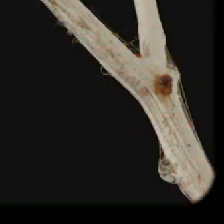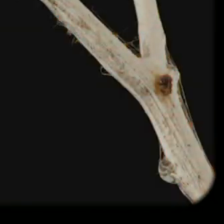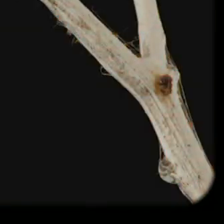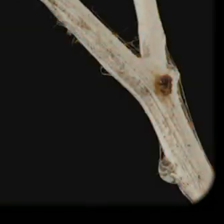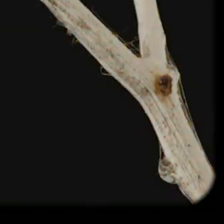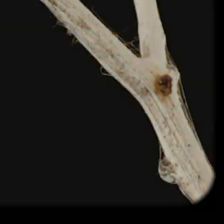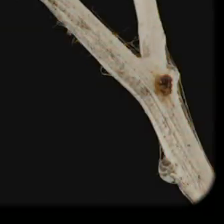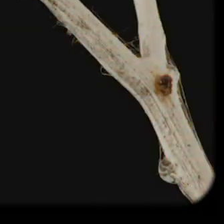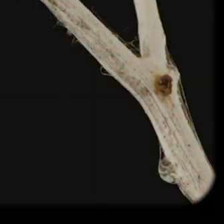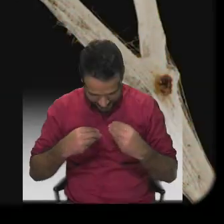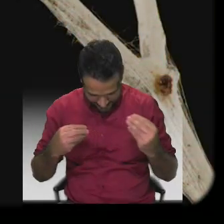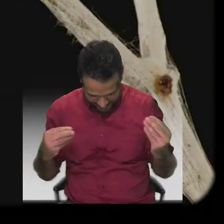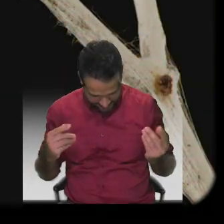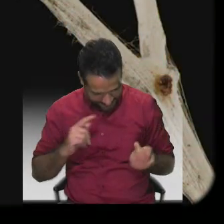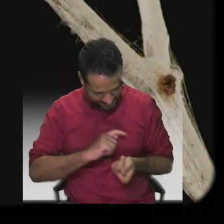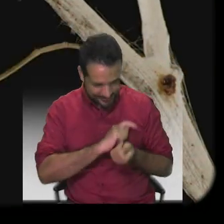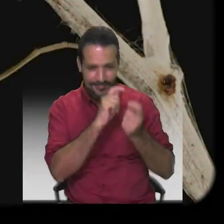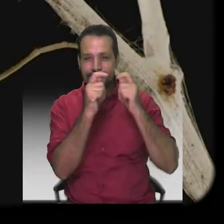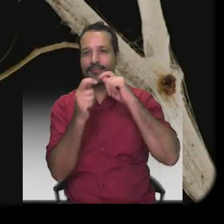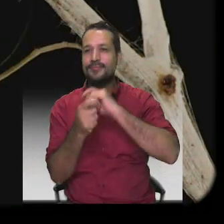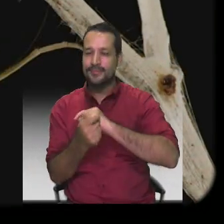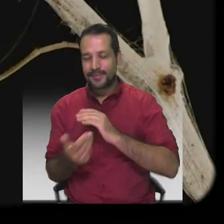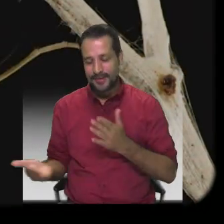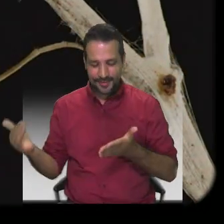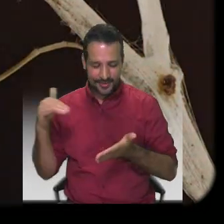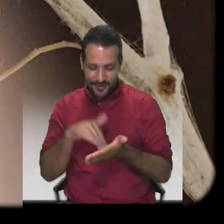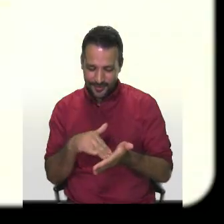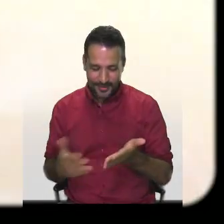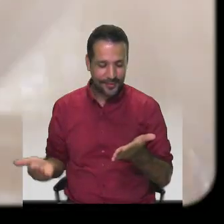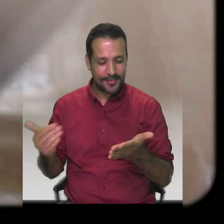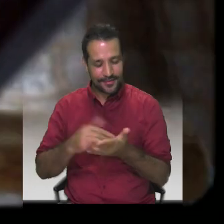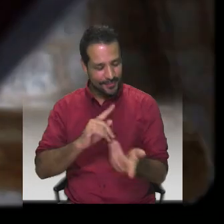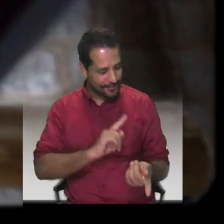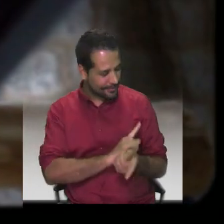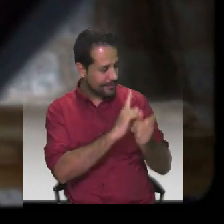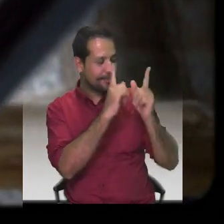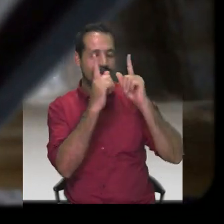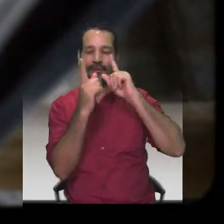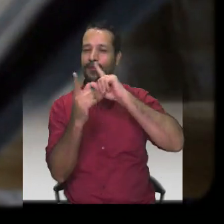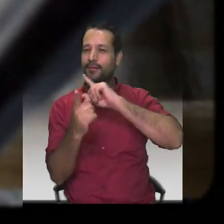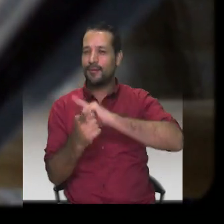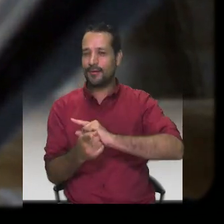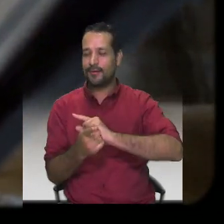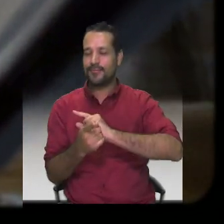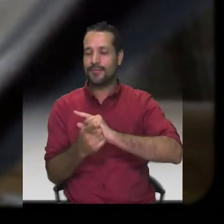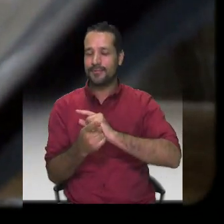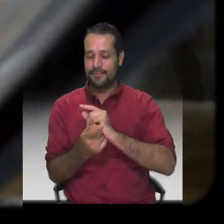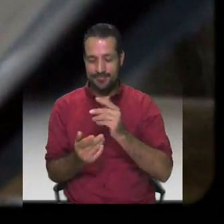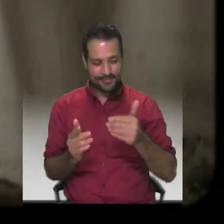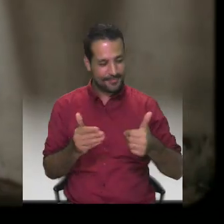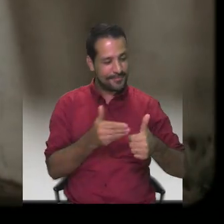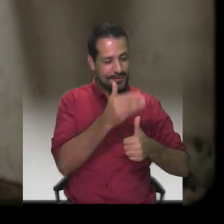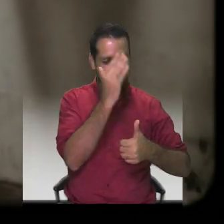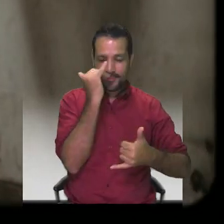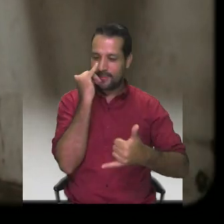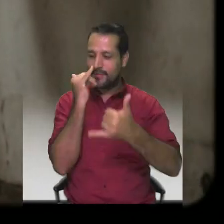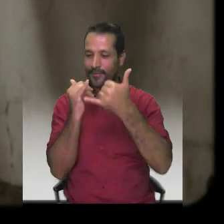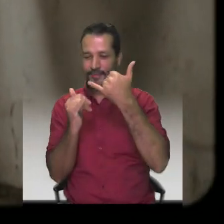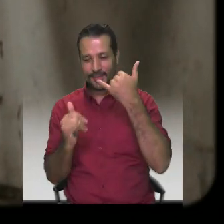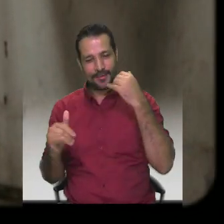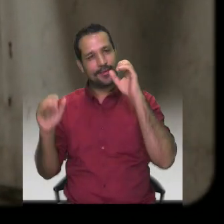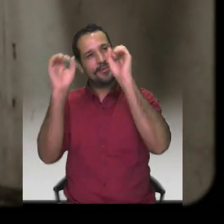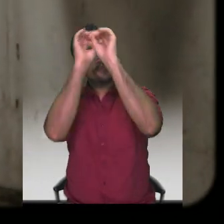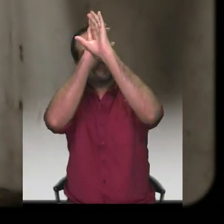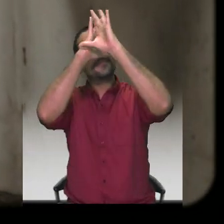Somos esencia, que se transforma una y otra vez como un ciclo, un principio y un final, pero también un viaje que comienza